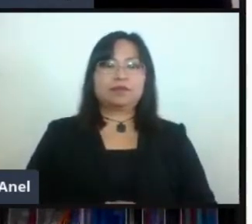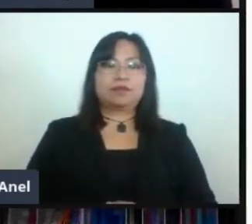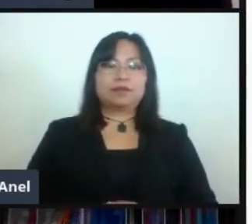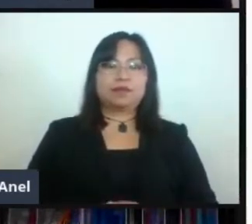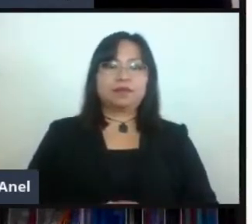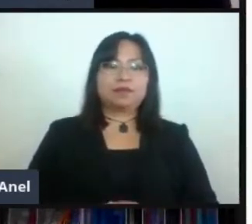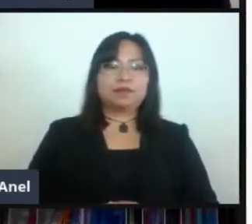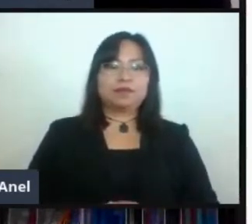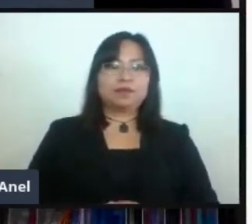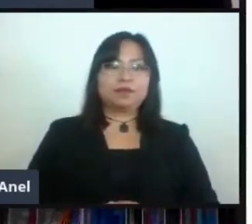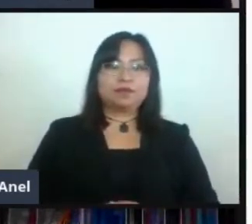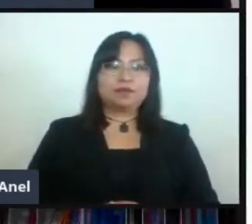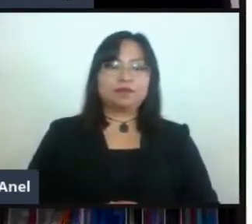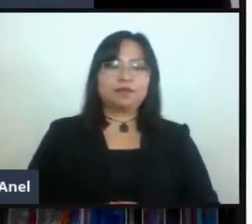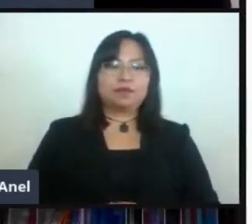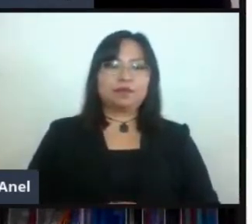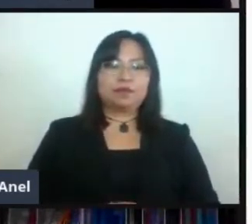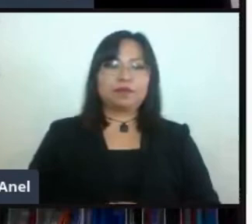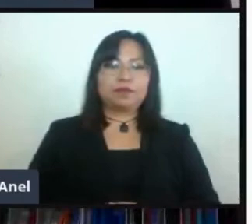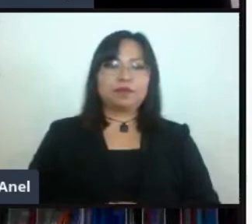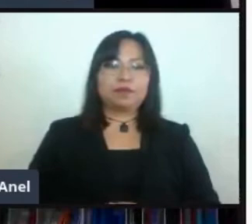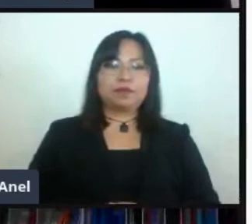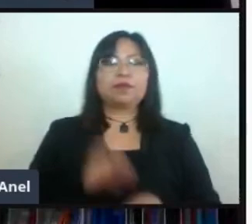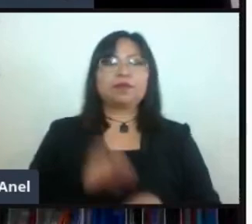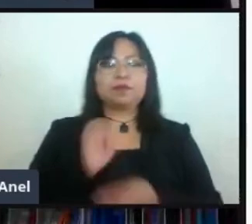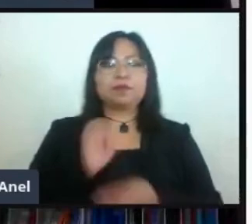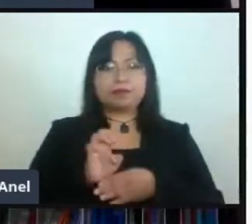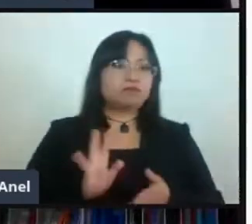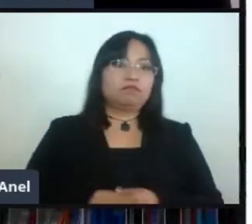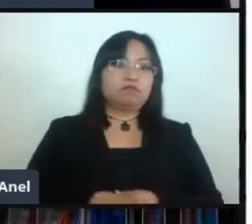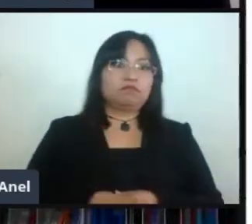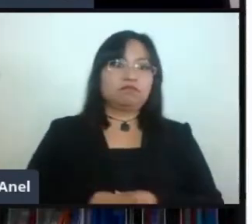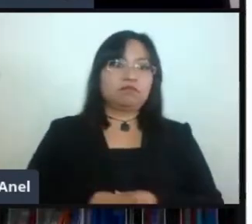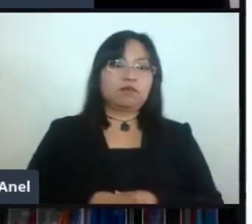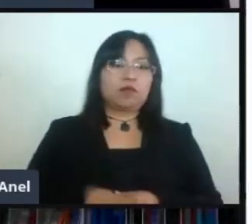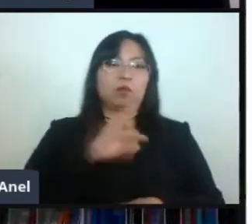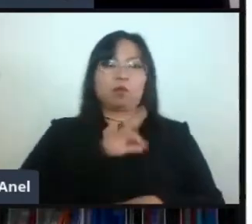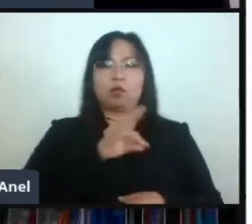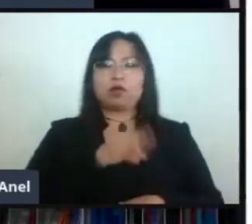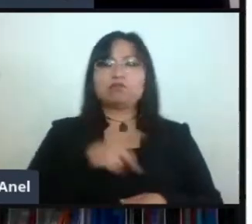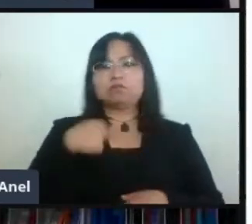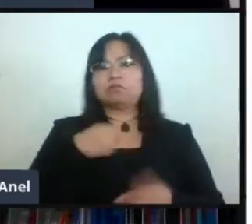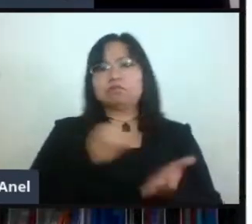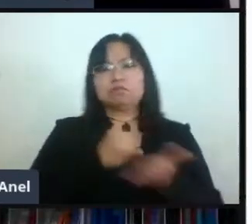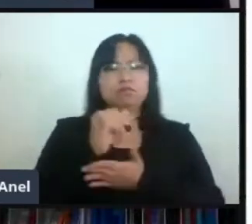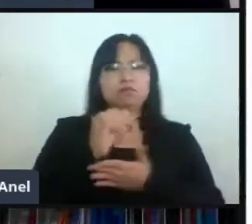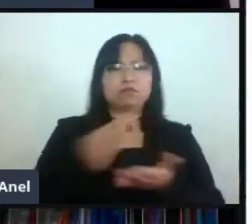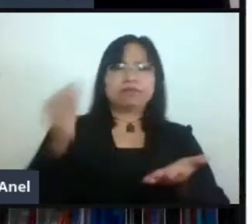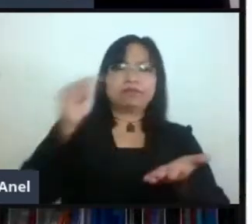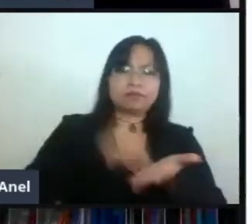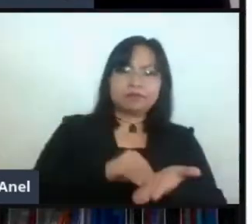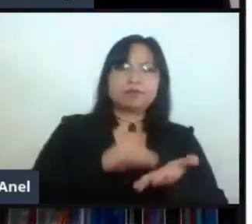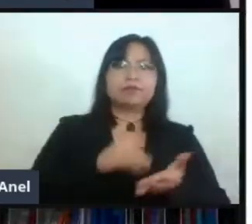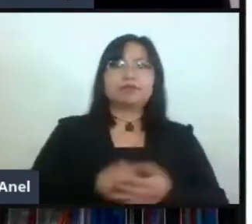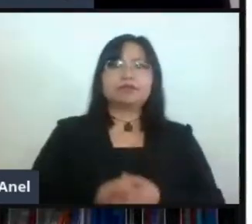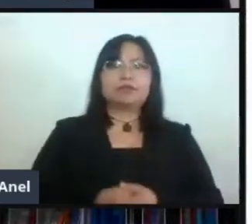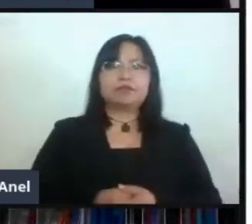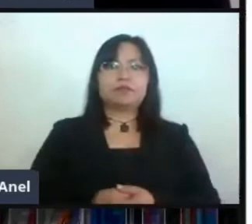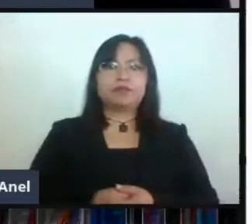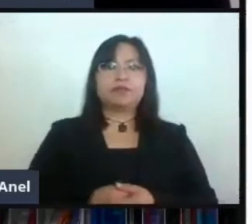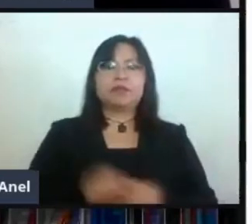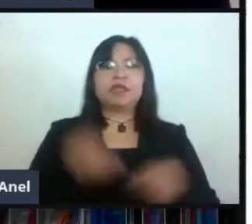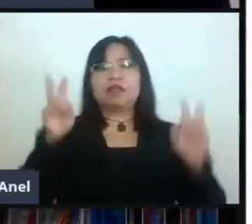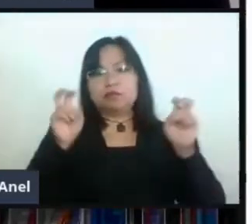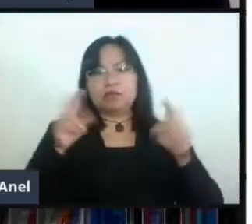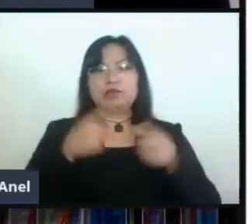Ok. Entonces, bueno, pues yo puedo asignar, como siempre, sí, puedo ponerle, ya